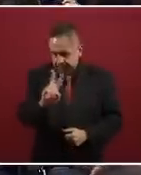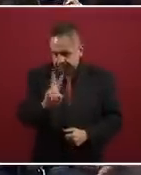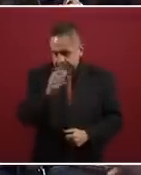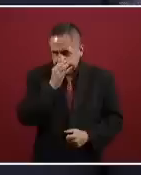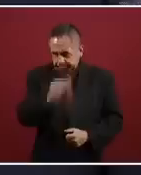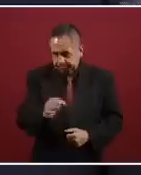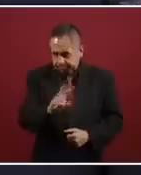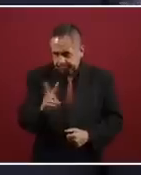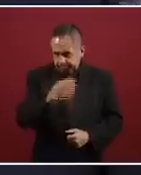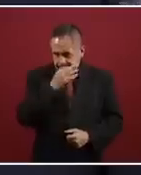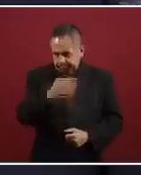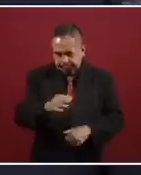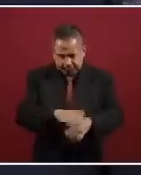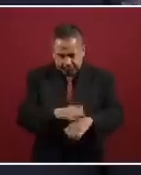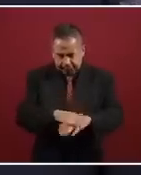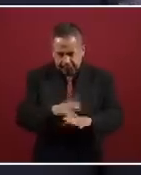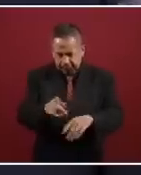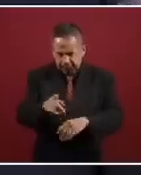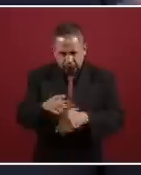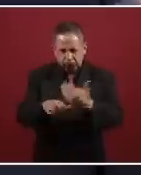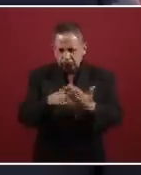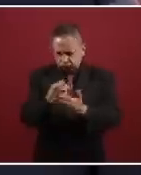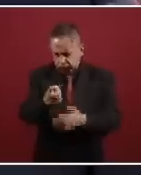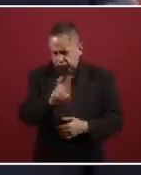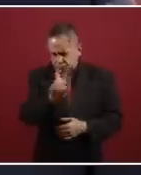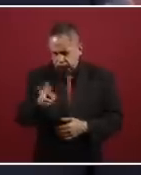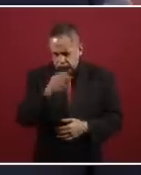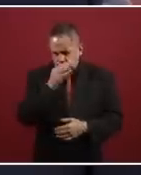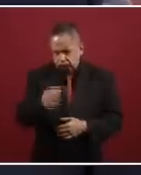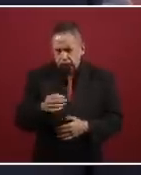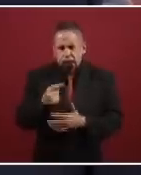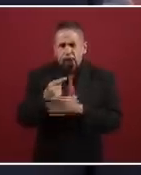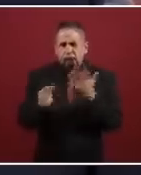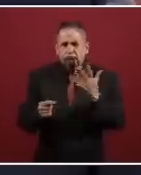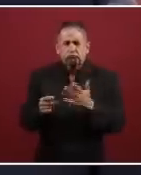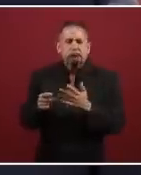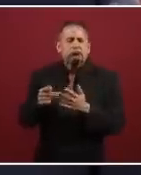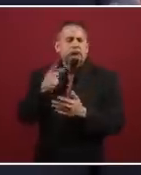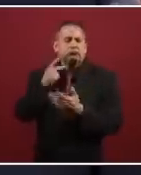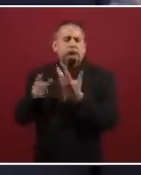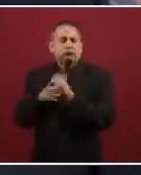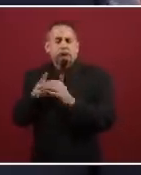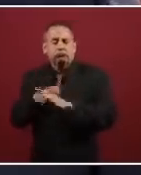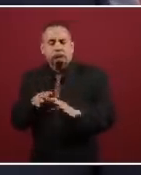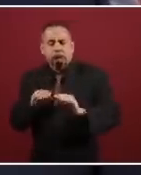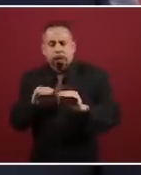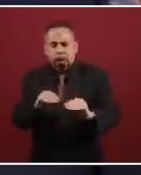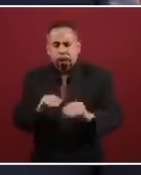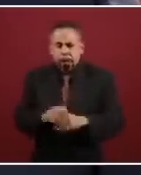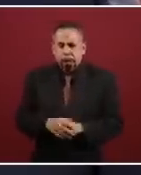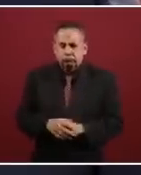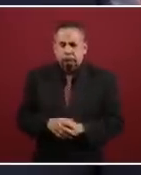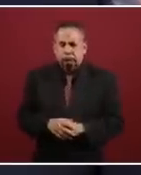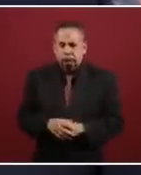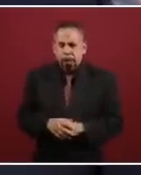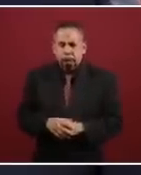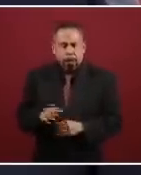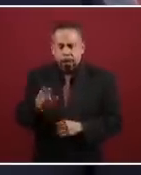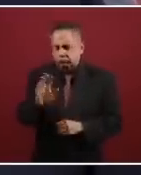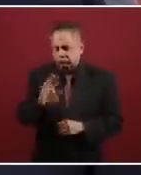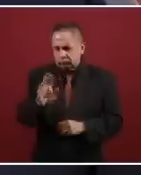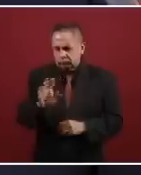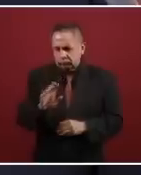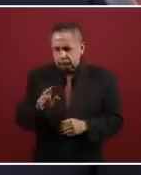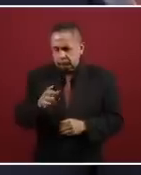informa sobre todo esto, todo lo que es la política migratoria. La movilización, pero que se vio esta mañana, no, usted no